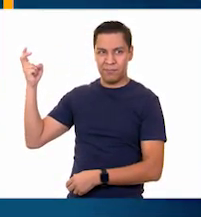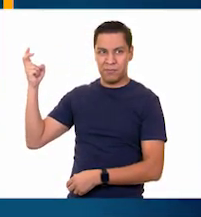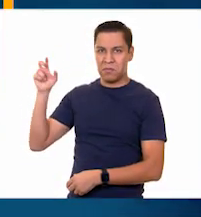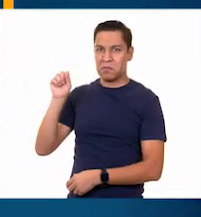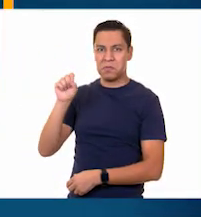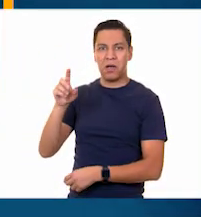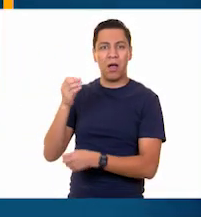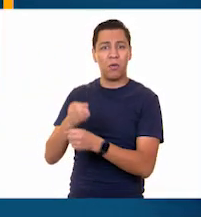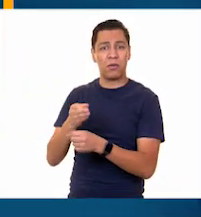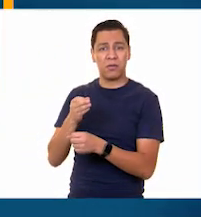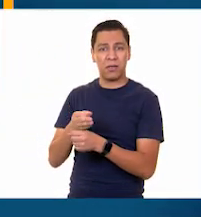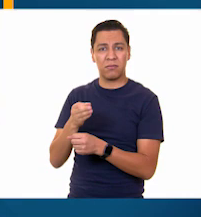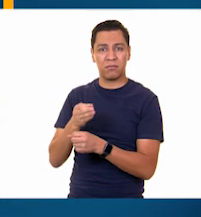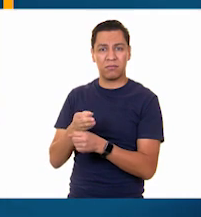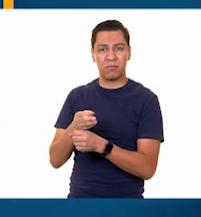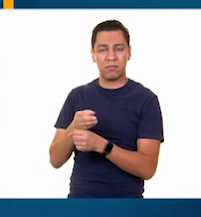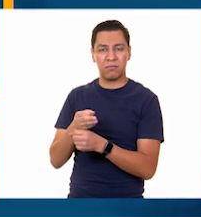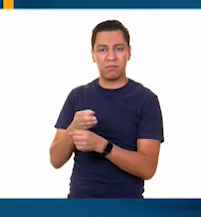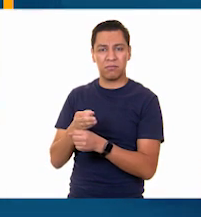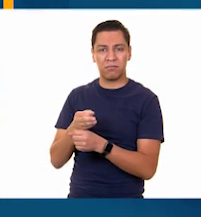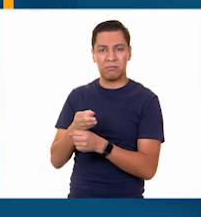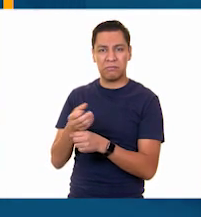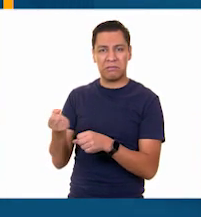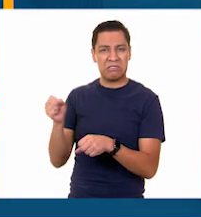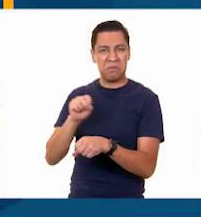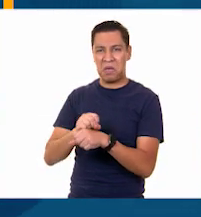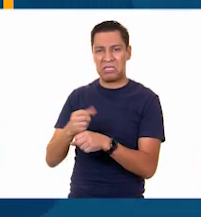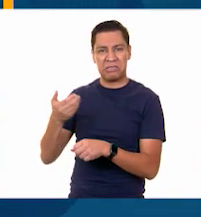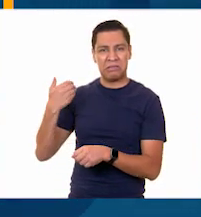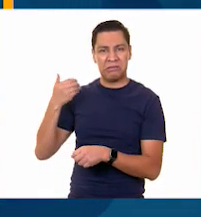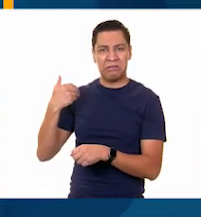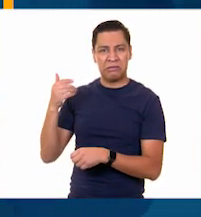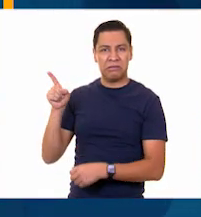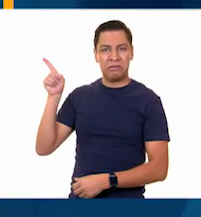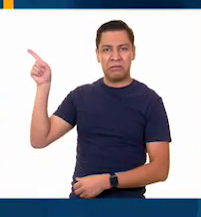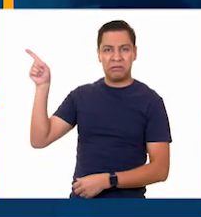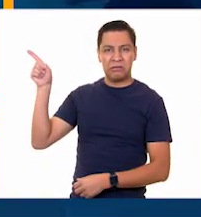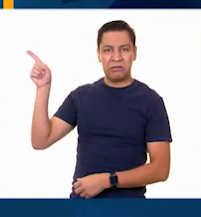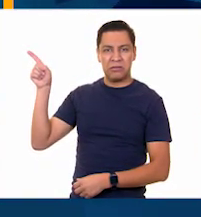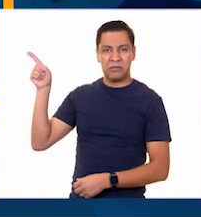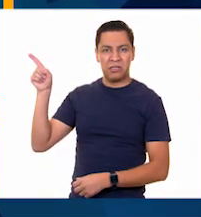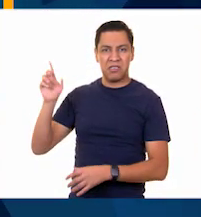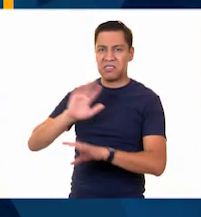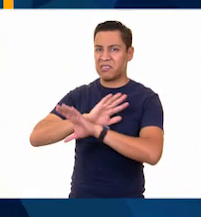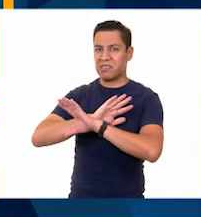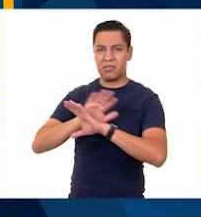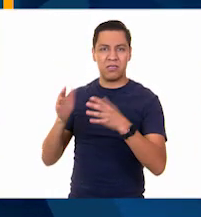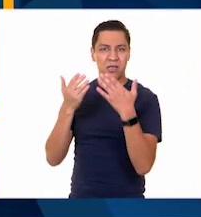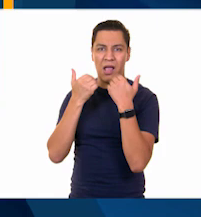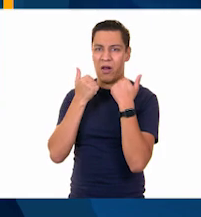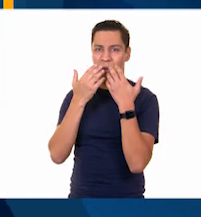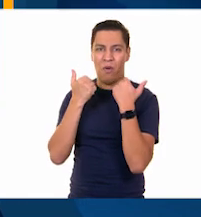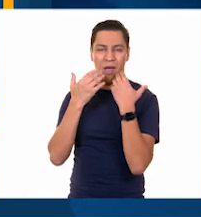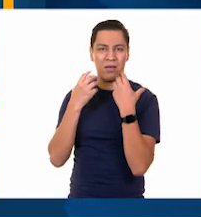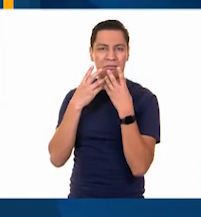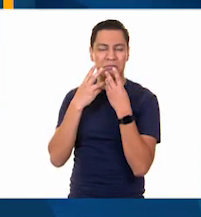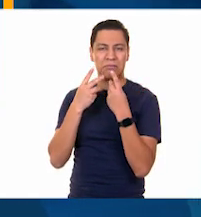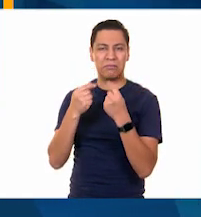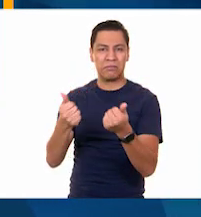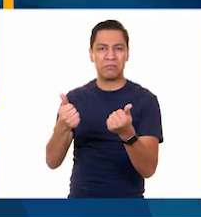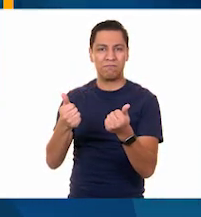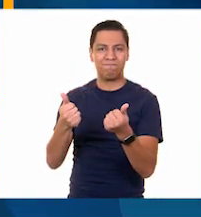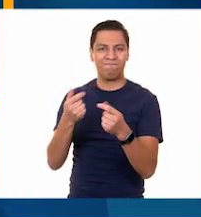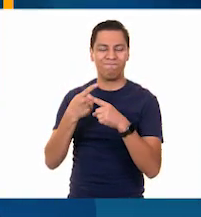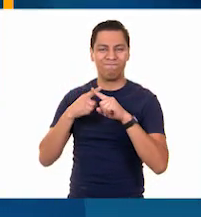zona del volcán, tomada hace apenas unas semanas cuando el glaciar fue declarado extinto. ¡Wow! Es una